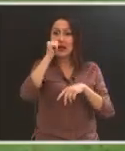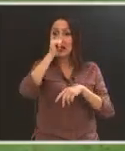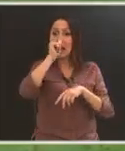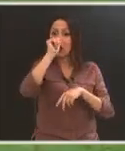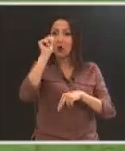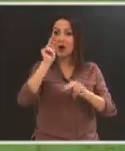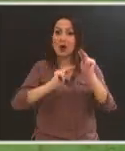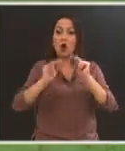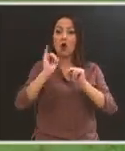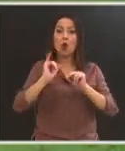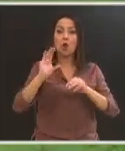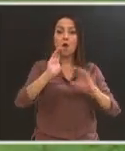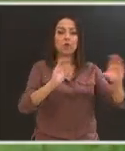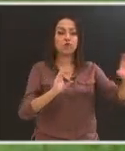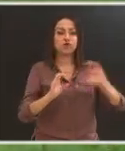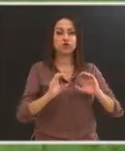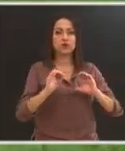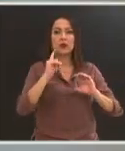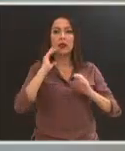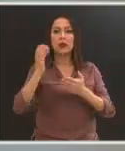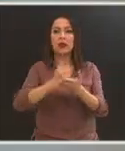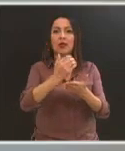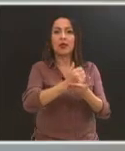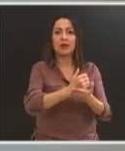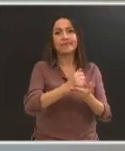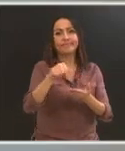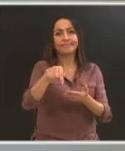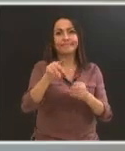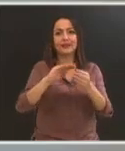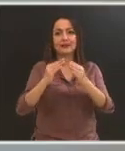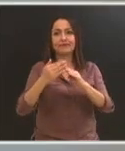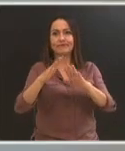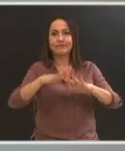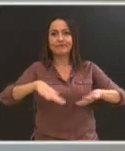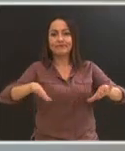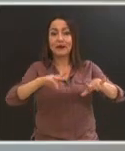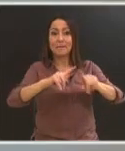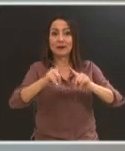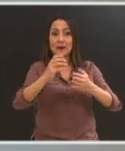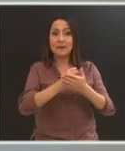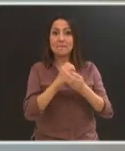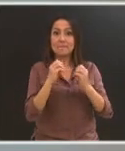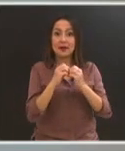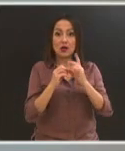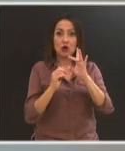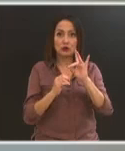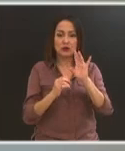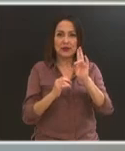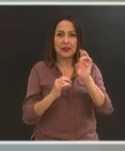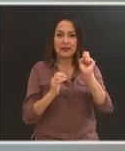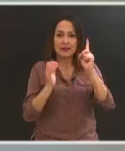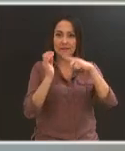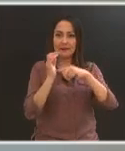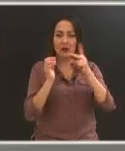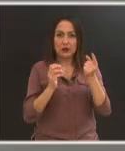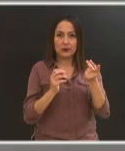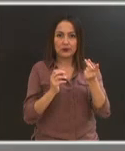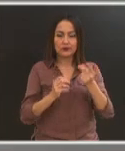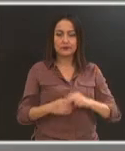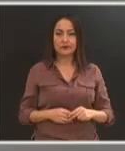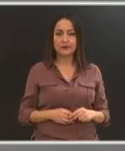narco como si fueran ingresos de la congregación. Durante las diligencias decomisaron más de 870 mil colones en